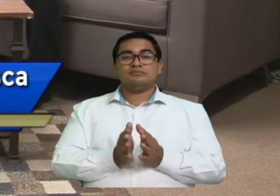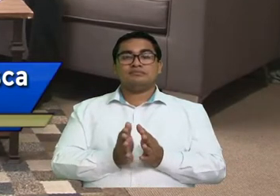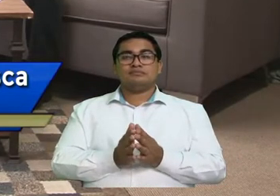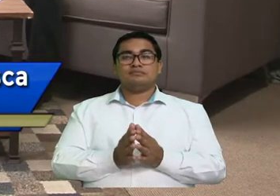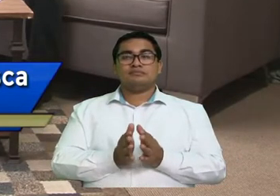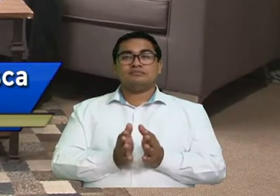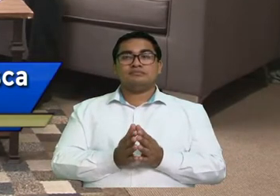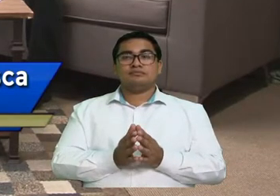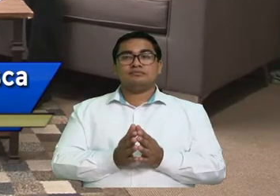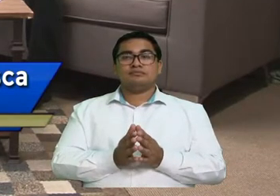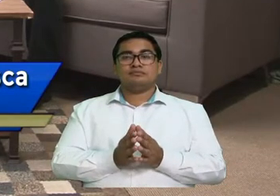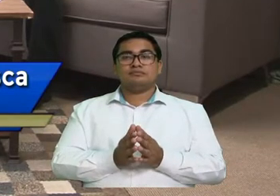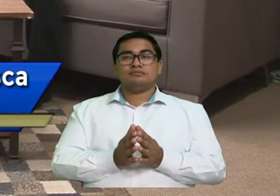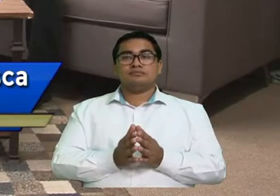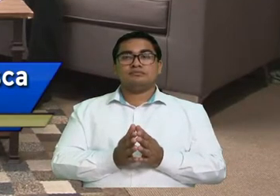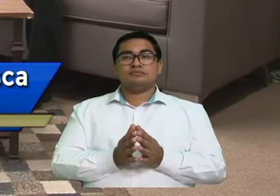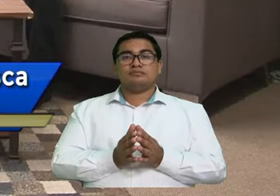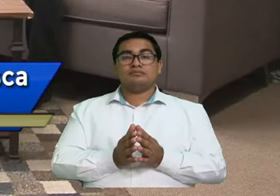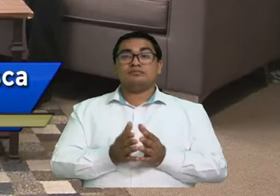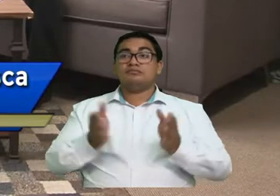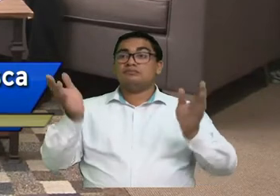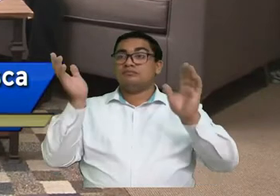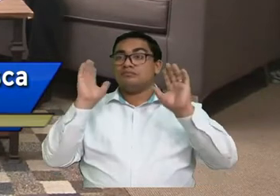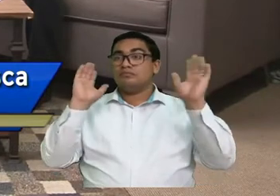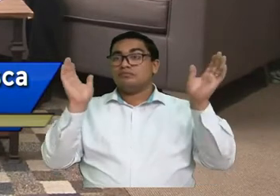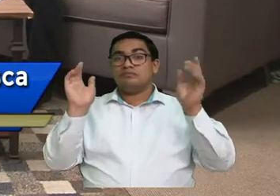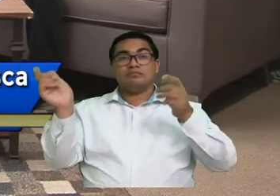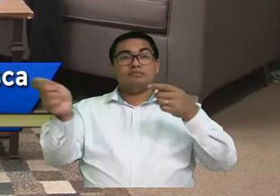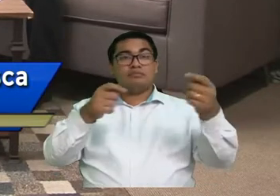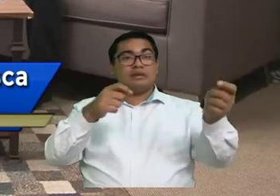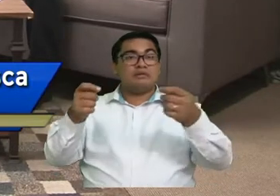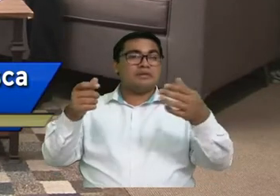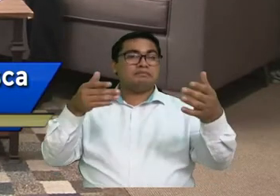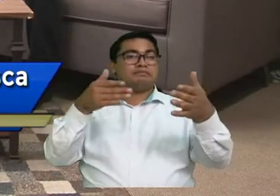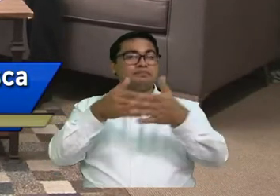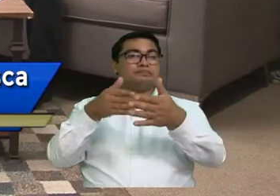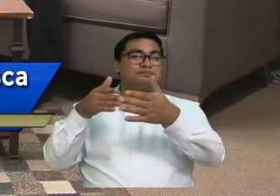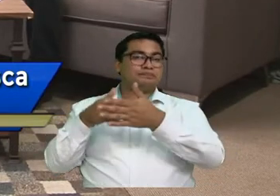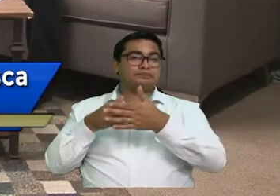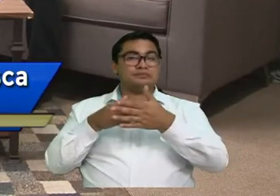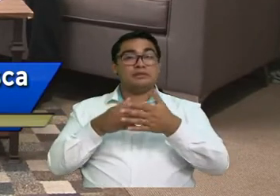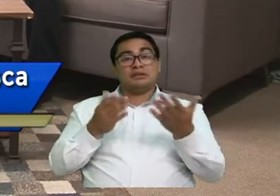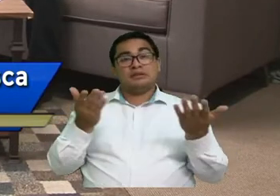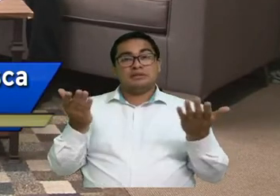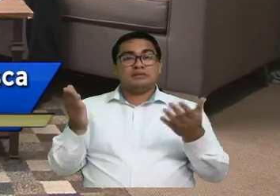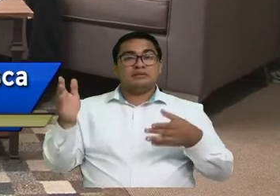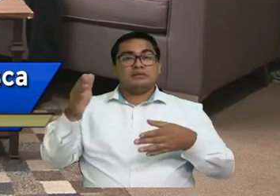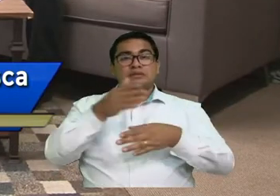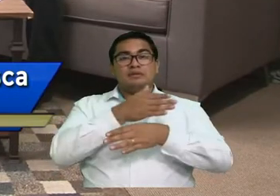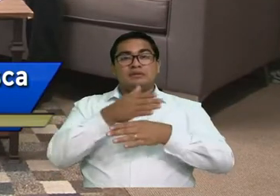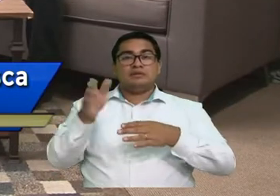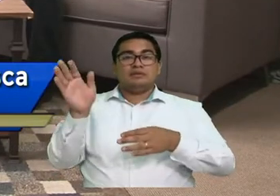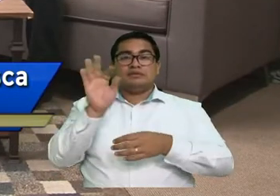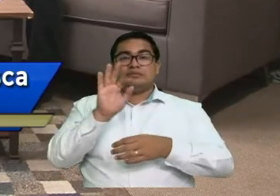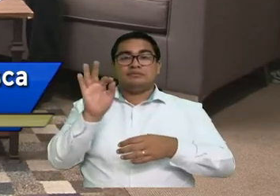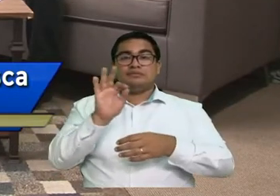cerrado de manera temporal algunos mercados. Y esto, de alguna u otra manera,